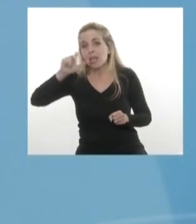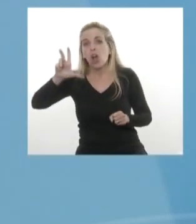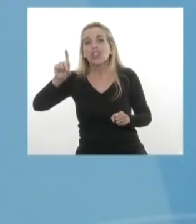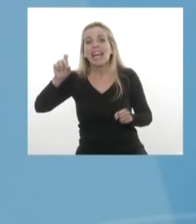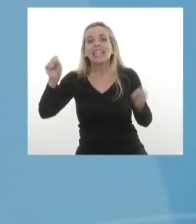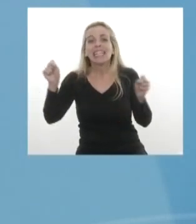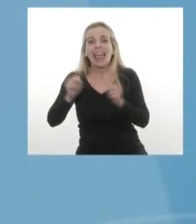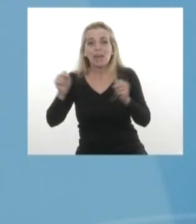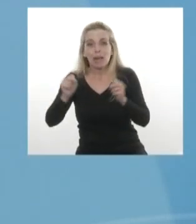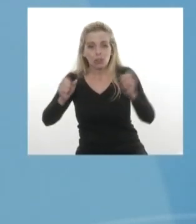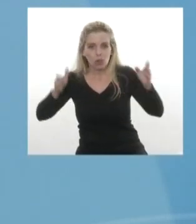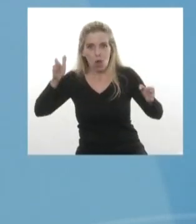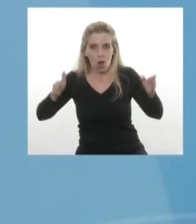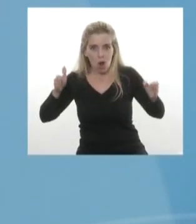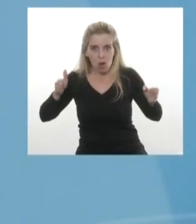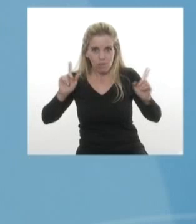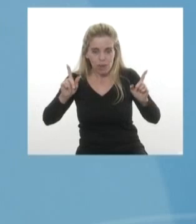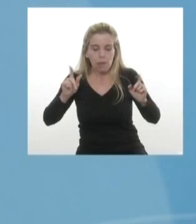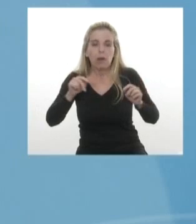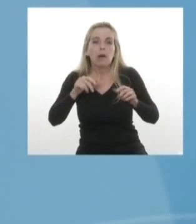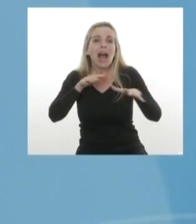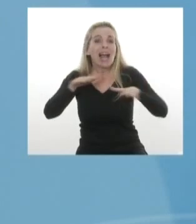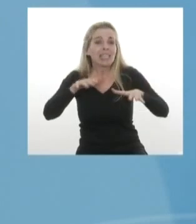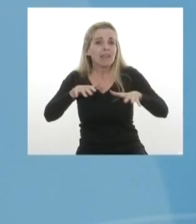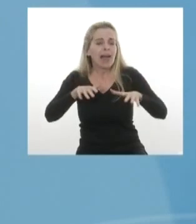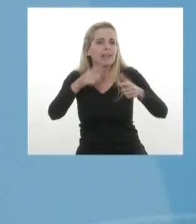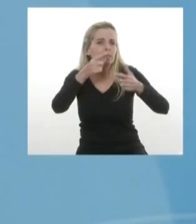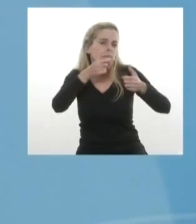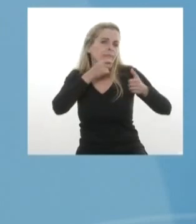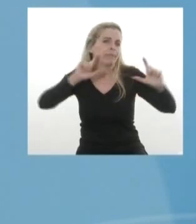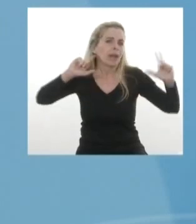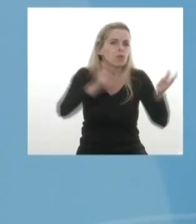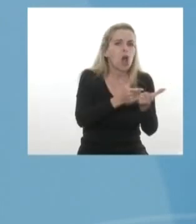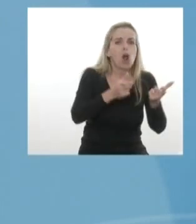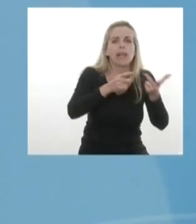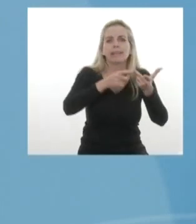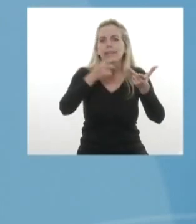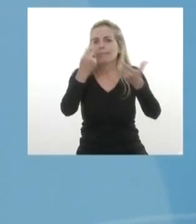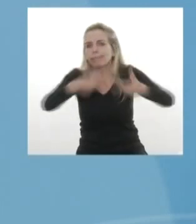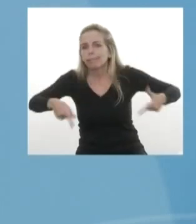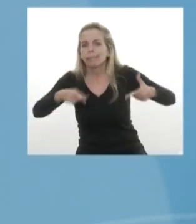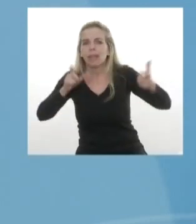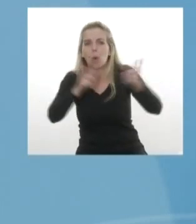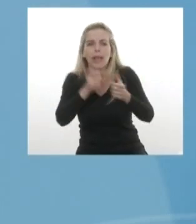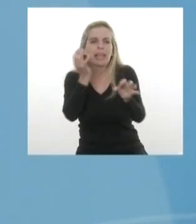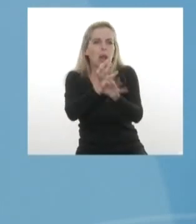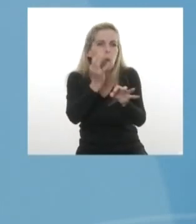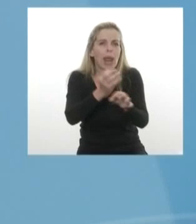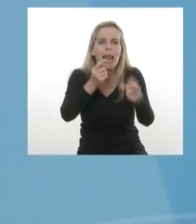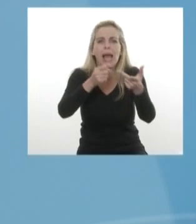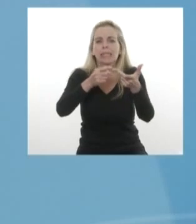inclusive. Quedarán suspendidas las actividades sociales, económicas,